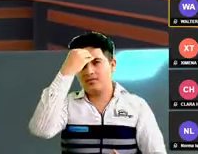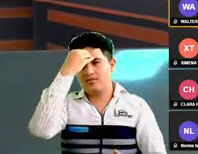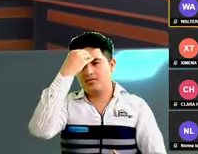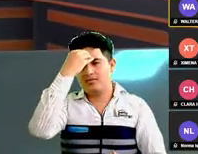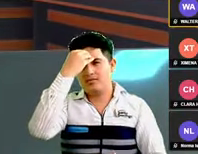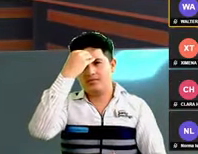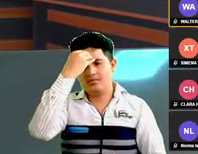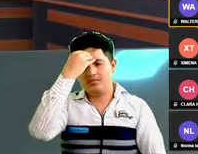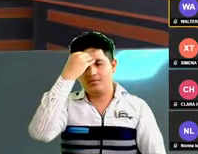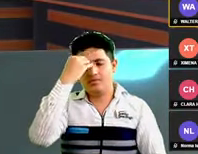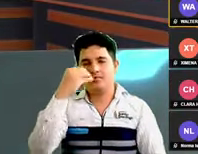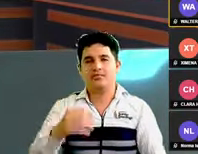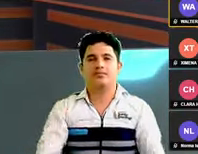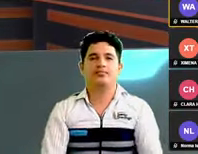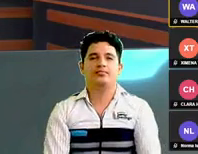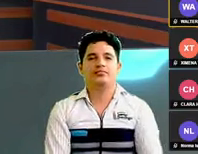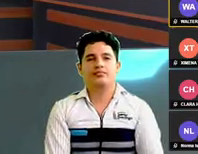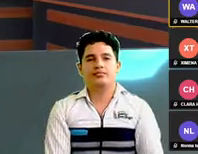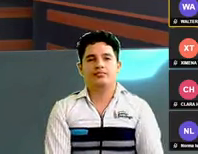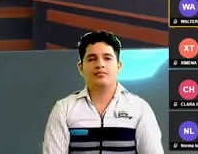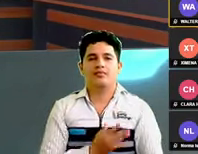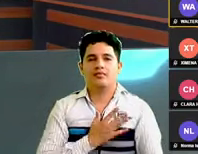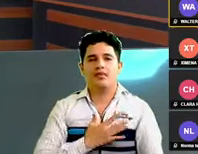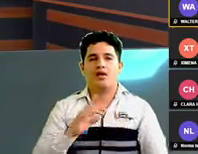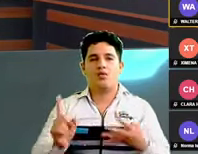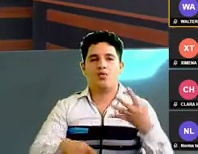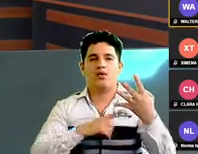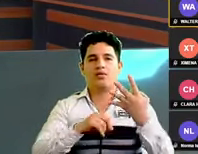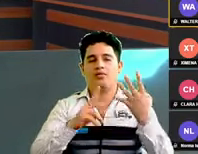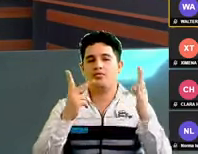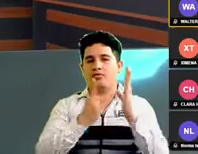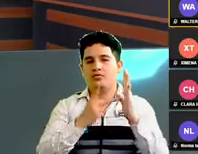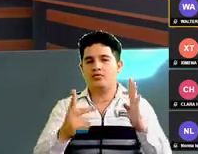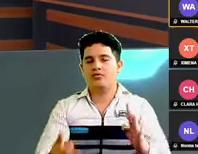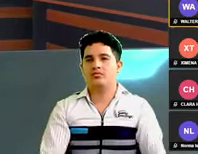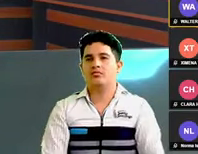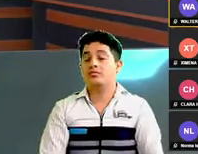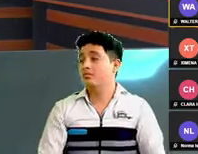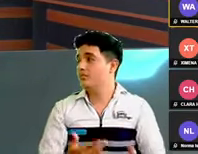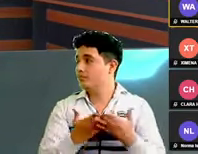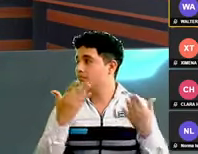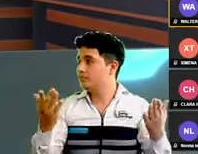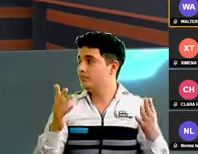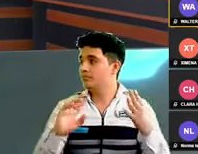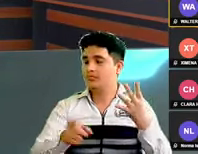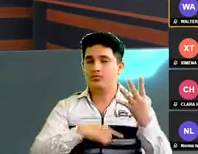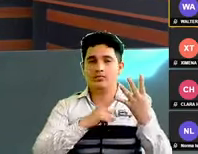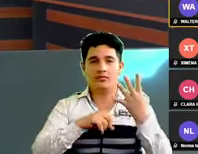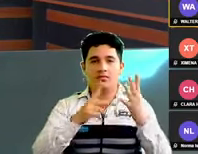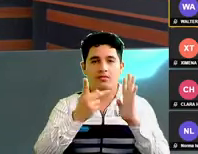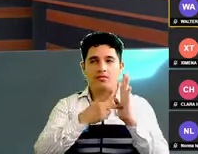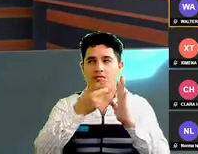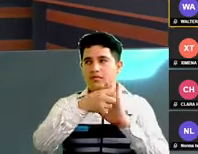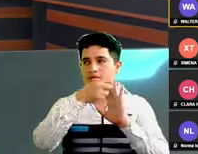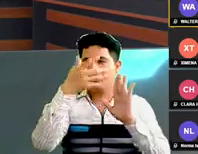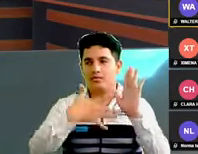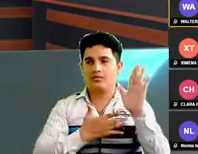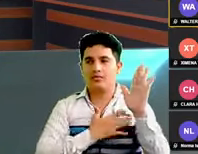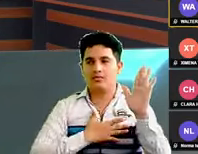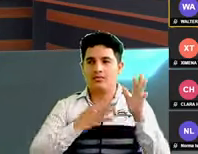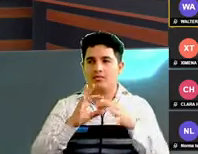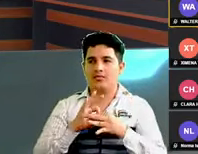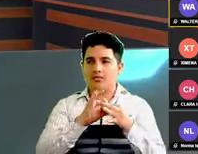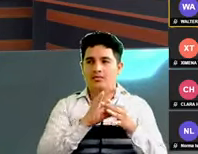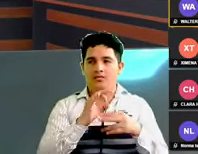infractores de este cantón. Hasta ahí el cuarto punto. Está en consideración el cuarto punto en el orden del día, compañeras